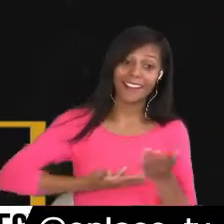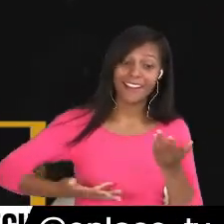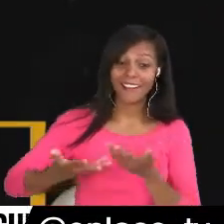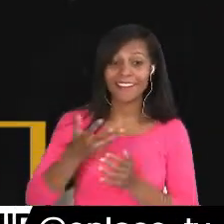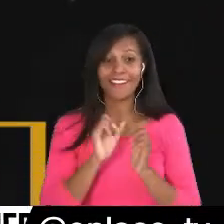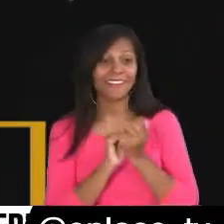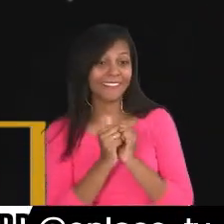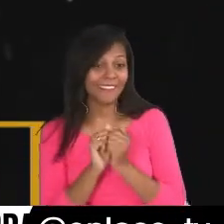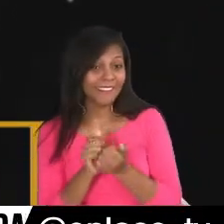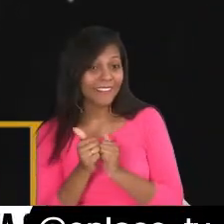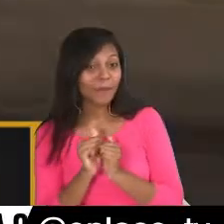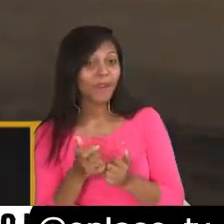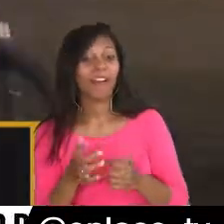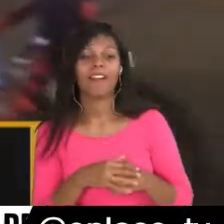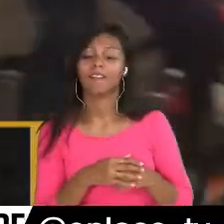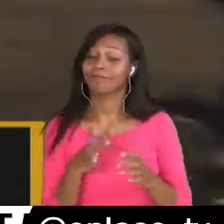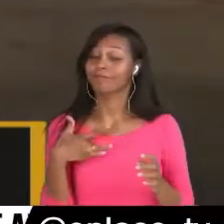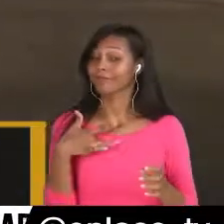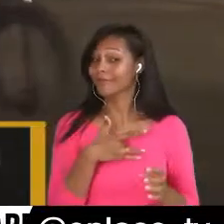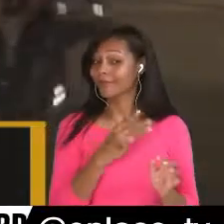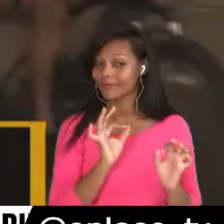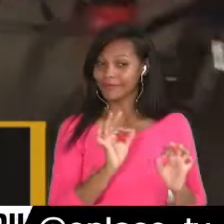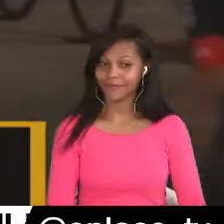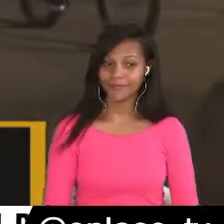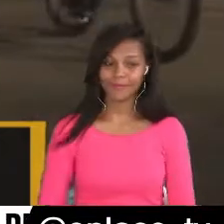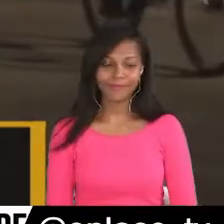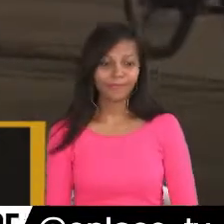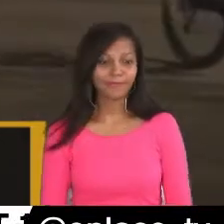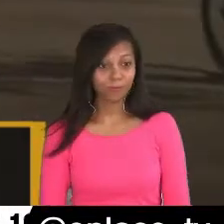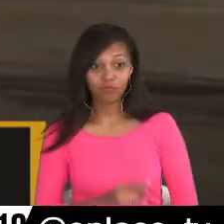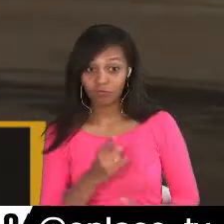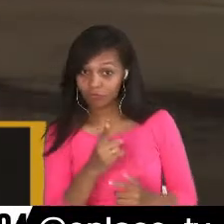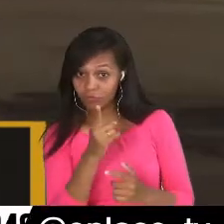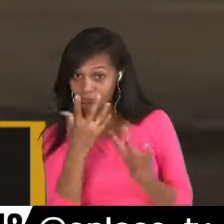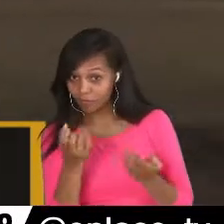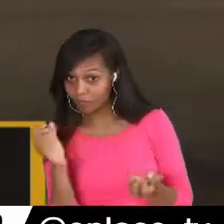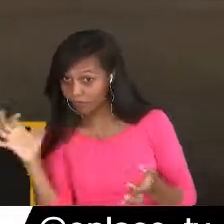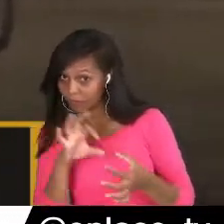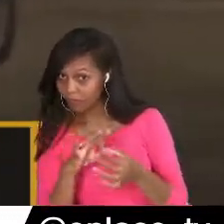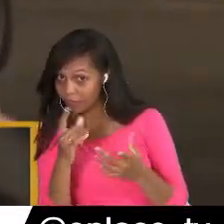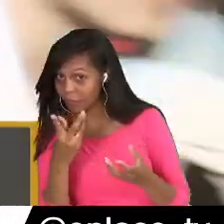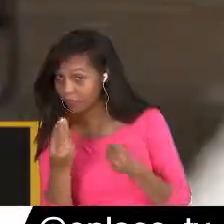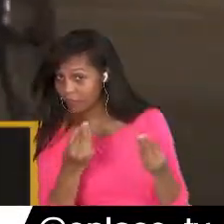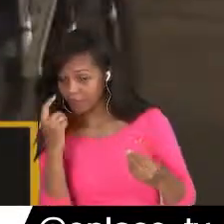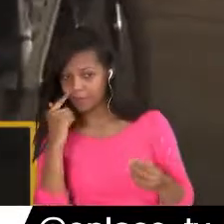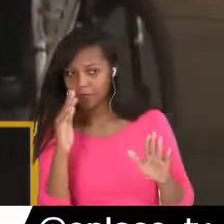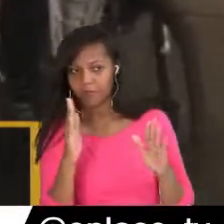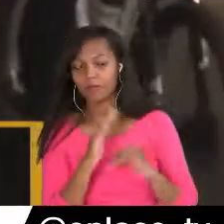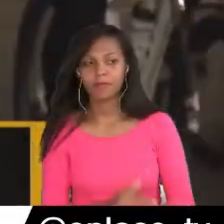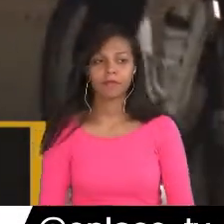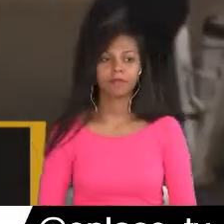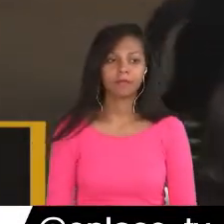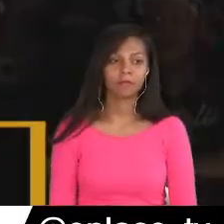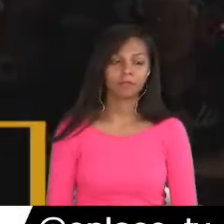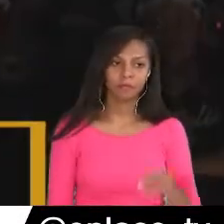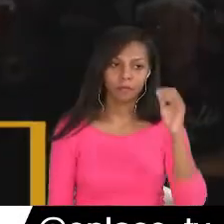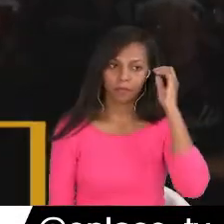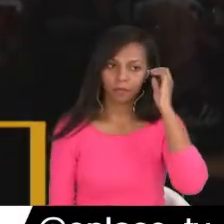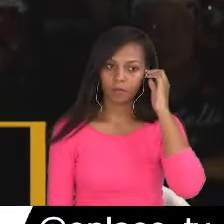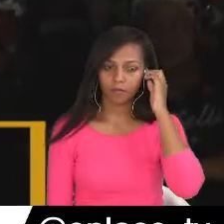deporte, todo es salud, ¿no? Si usted quiere unirse, escuche bien lo que debe hacer. Puede empezar, nosotros decimos a la gente que